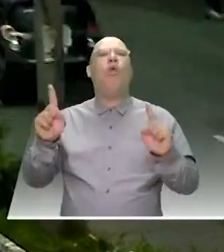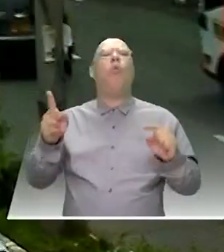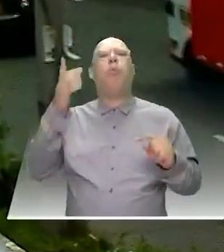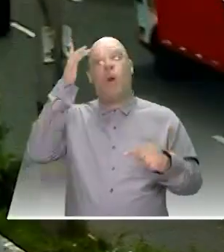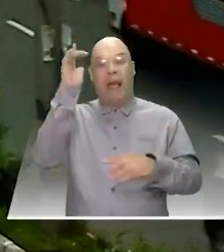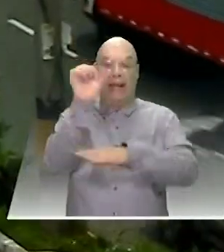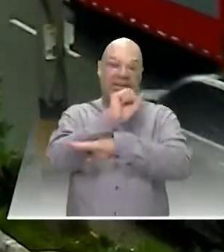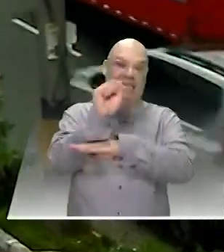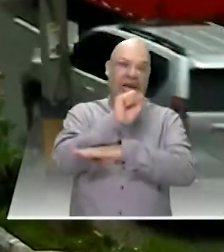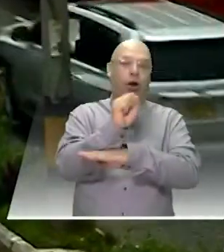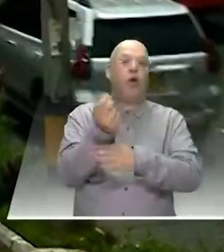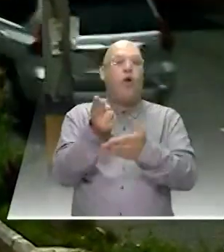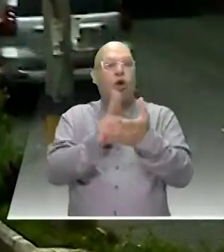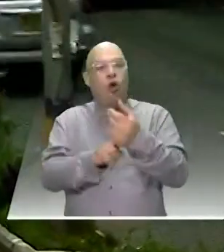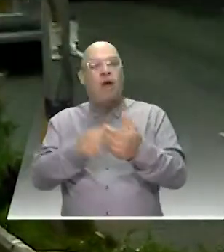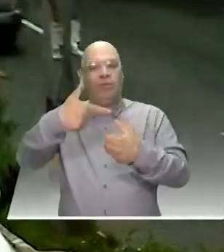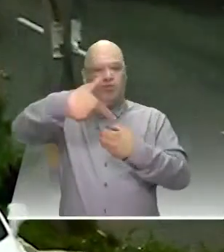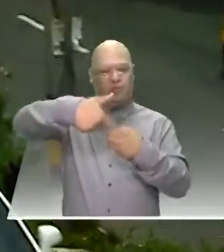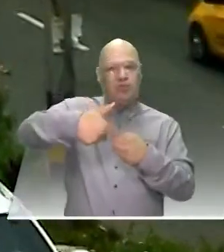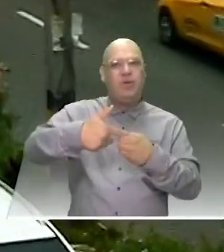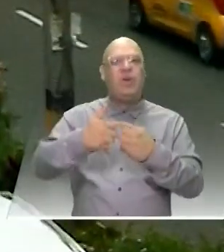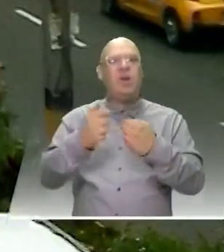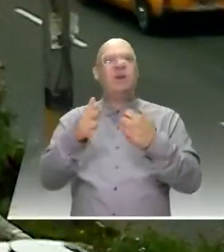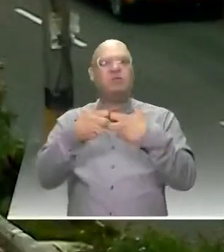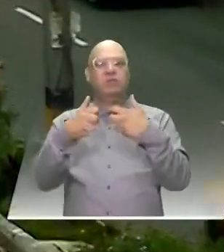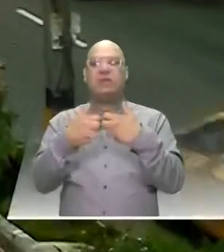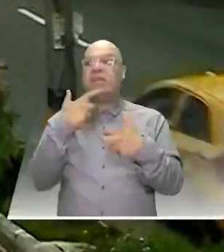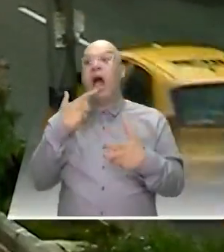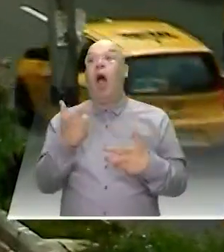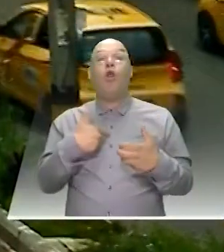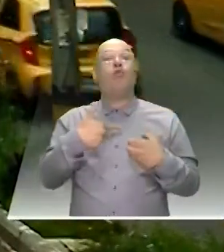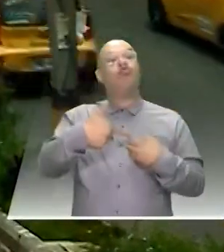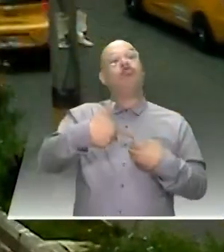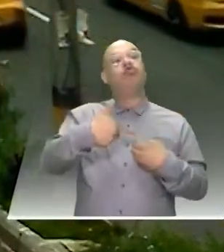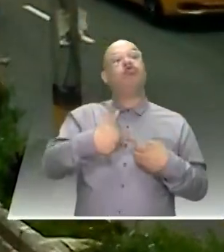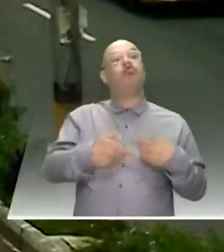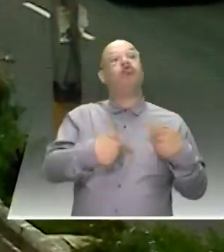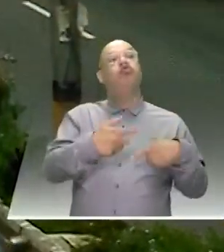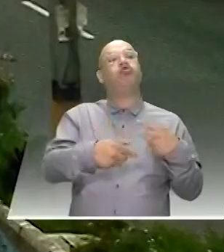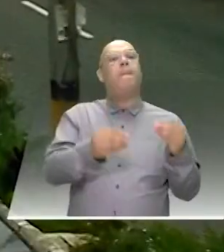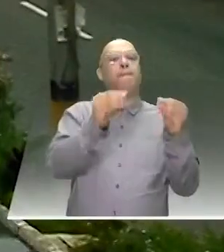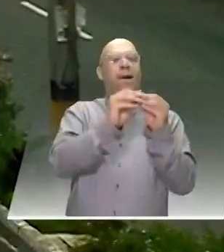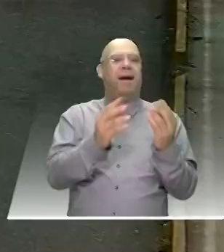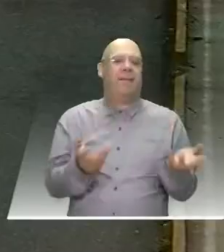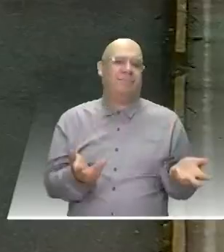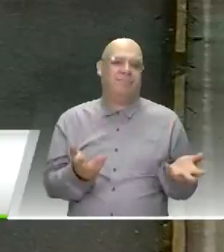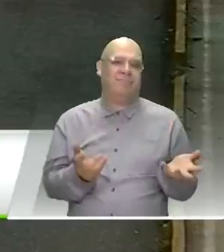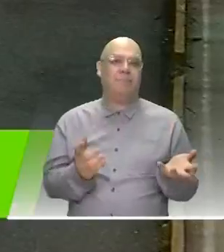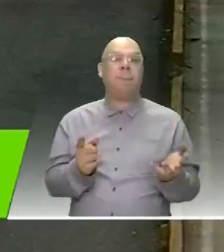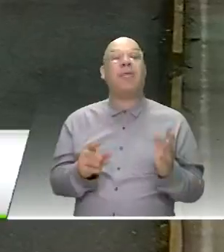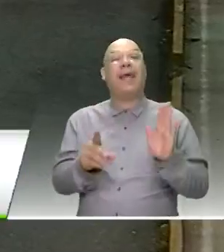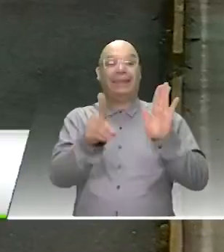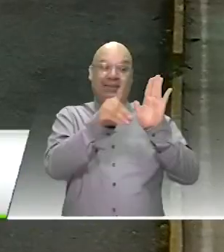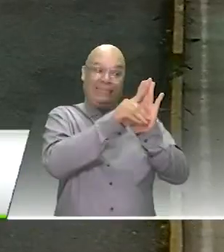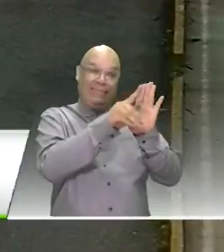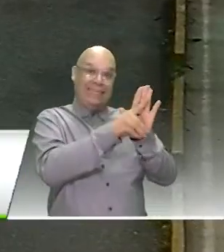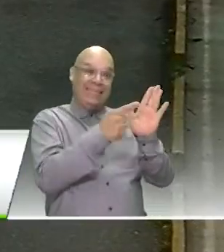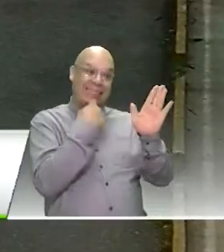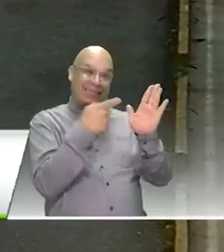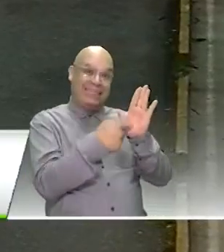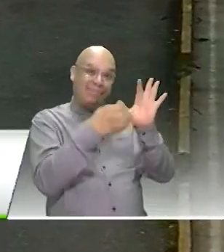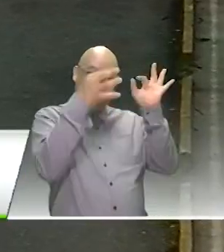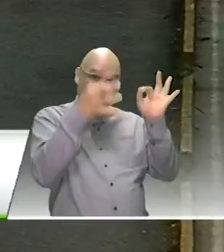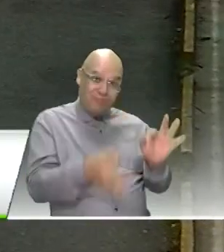de carros o como fachada pues mantenían el uso de combustible convencional sin embargo el decreto que reglamenta la medida